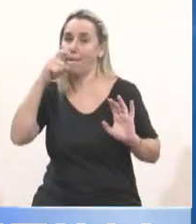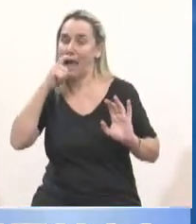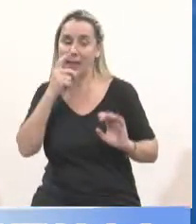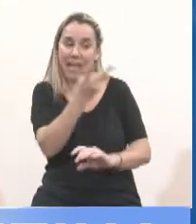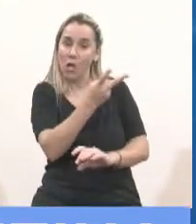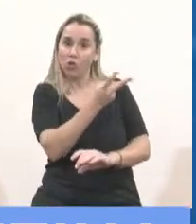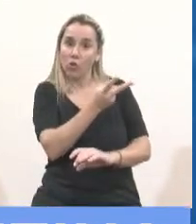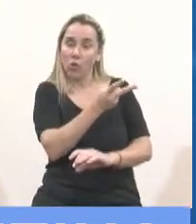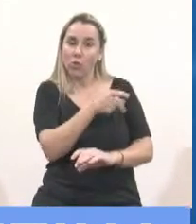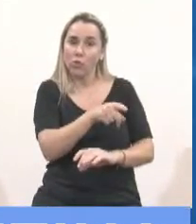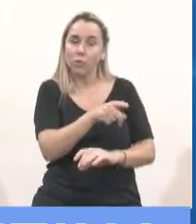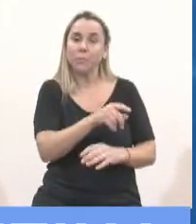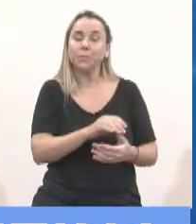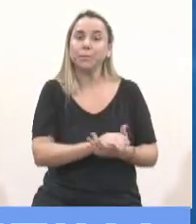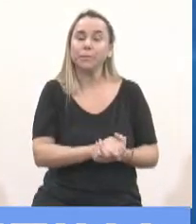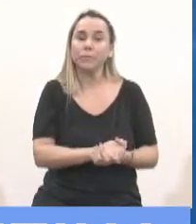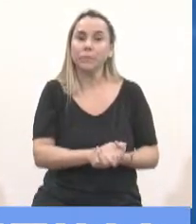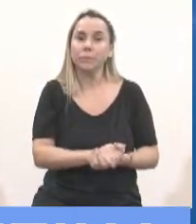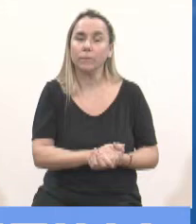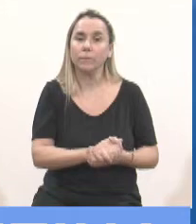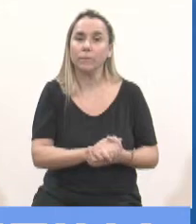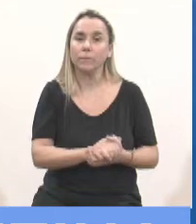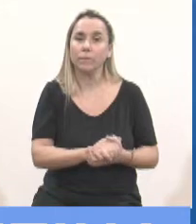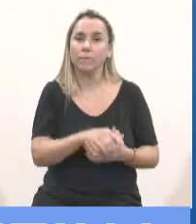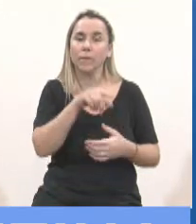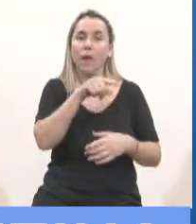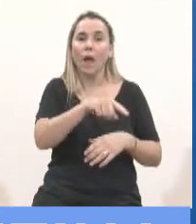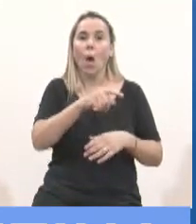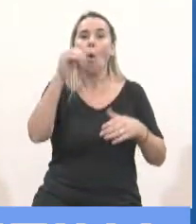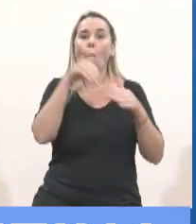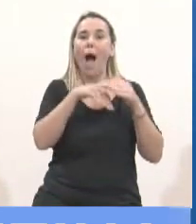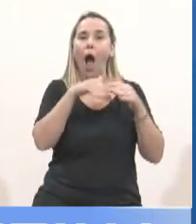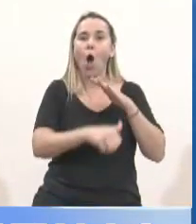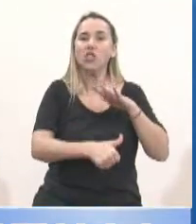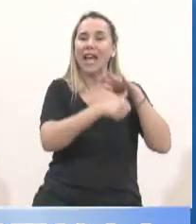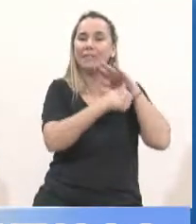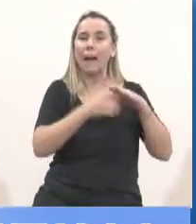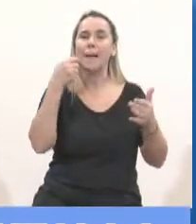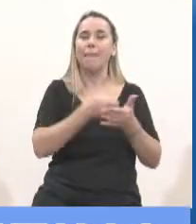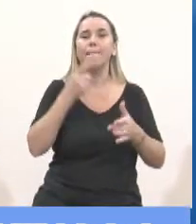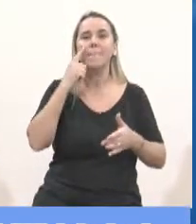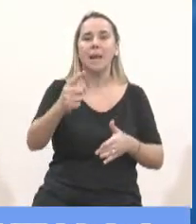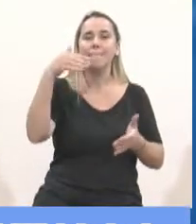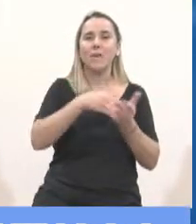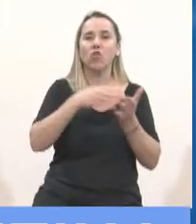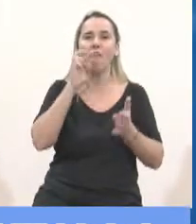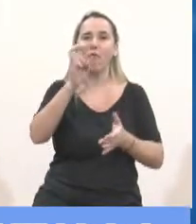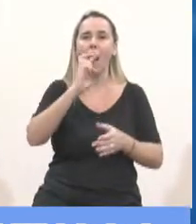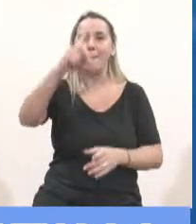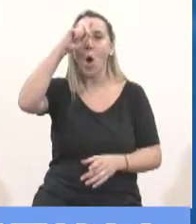dupla, ¿verdad? Llevó... El Banco Central pagaba 1.000 millones de dólares por mes.